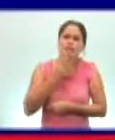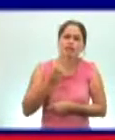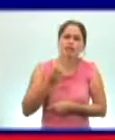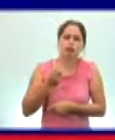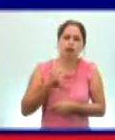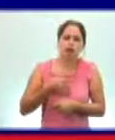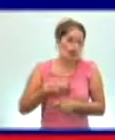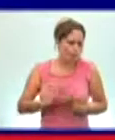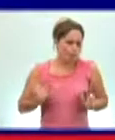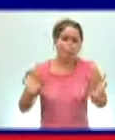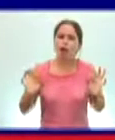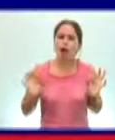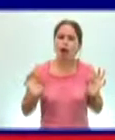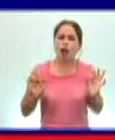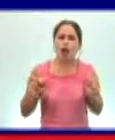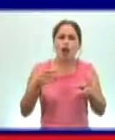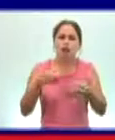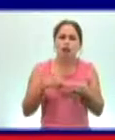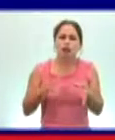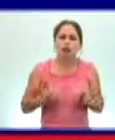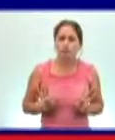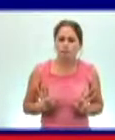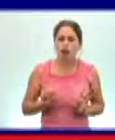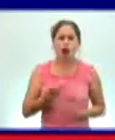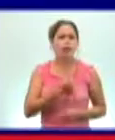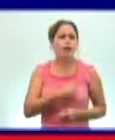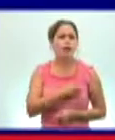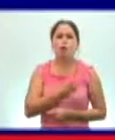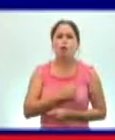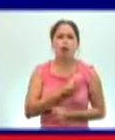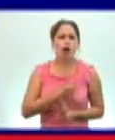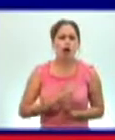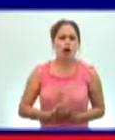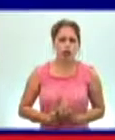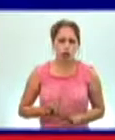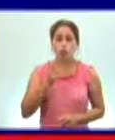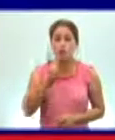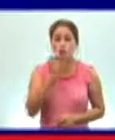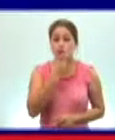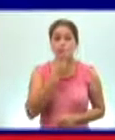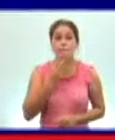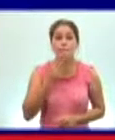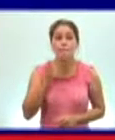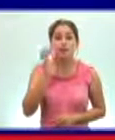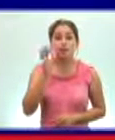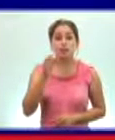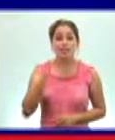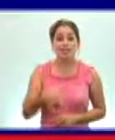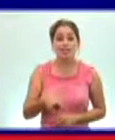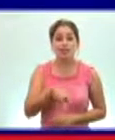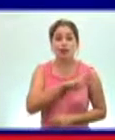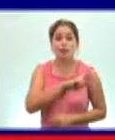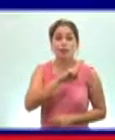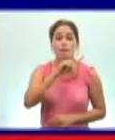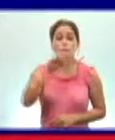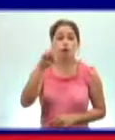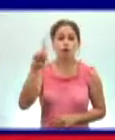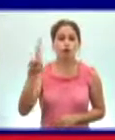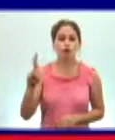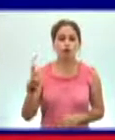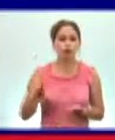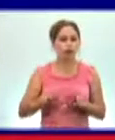Martí íntimo, del Martí enamorado. El Martí es el Martí revolucionario en sentido